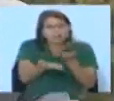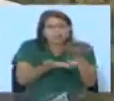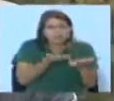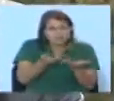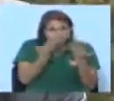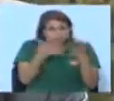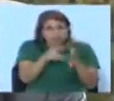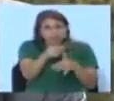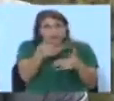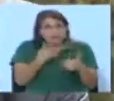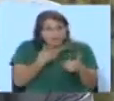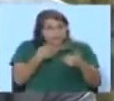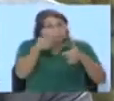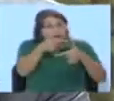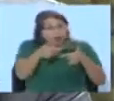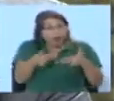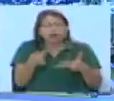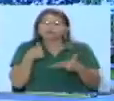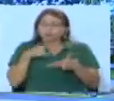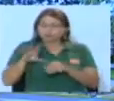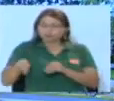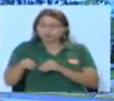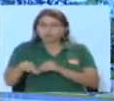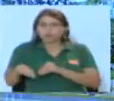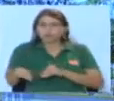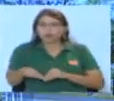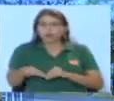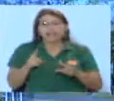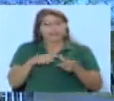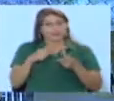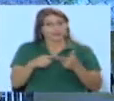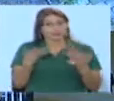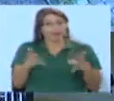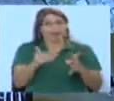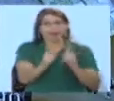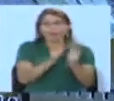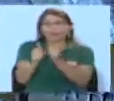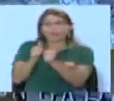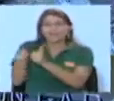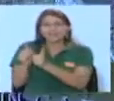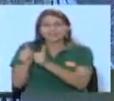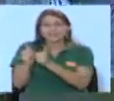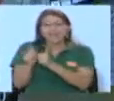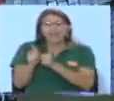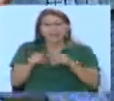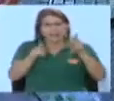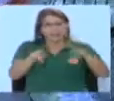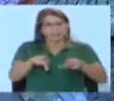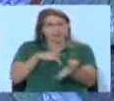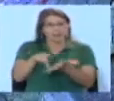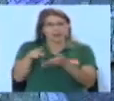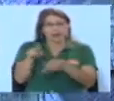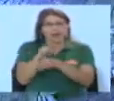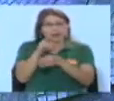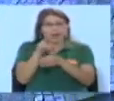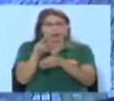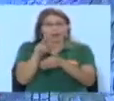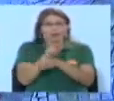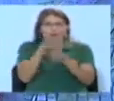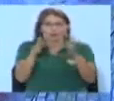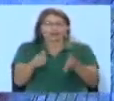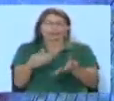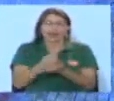estas facilidades. Y entonces eventualmente eso en un mercado en competencia el consumidor gana. Precisamente en el artículo 50 de la